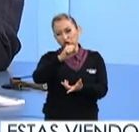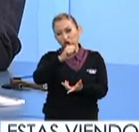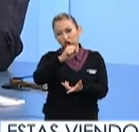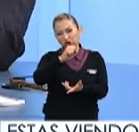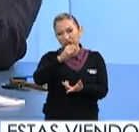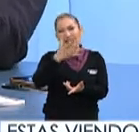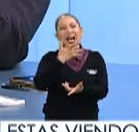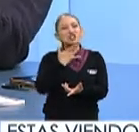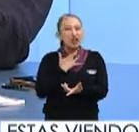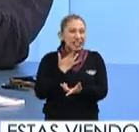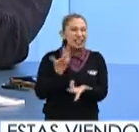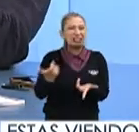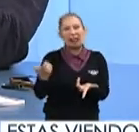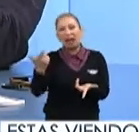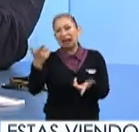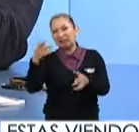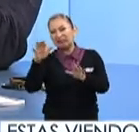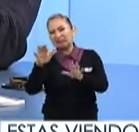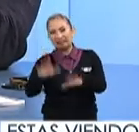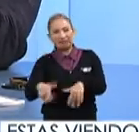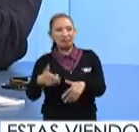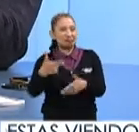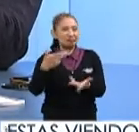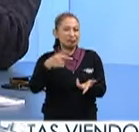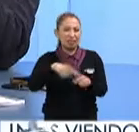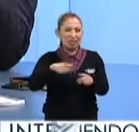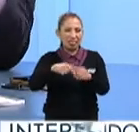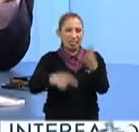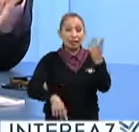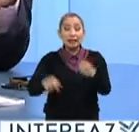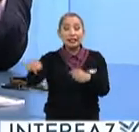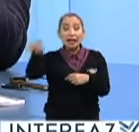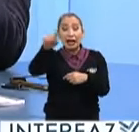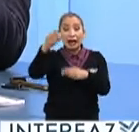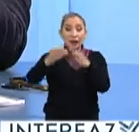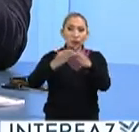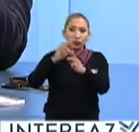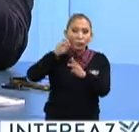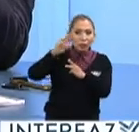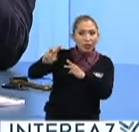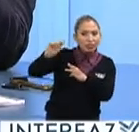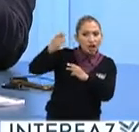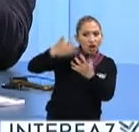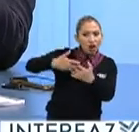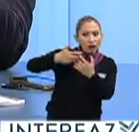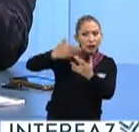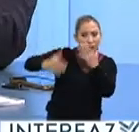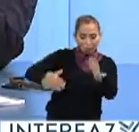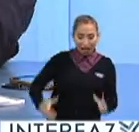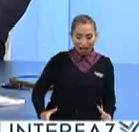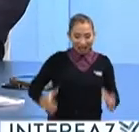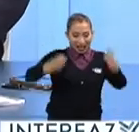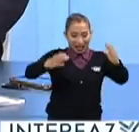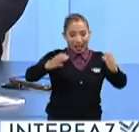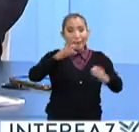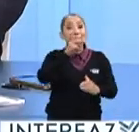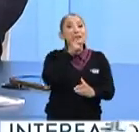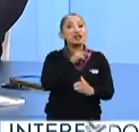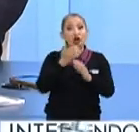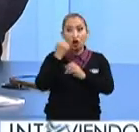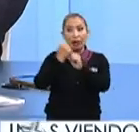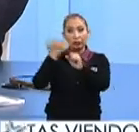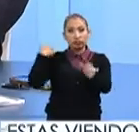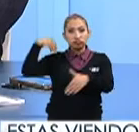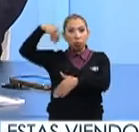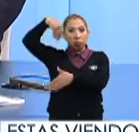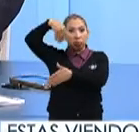momento complejo donde nuevas tecnologías se están desarrollando a nivel global. Vemos que el barril de petróleo hace varios años